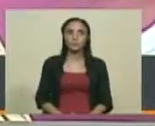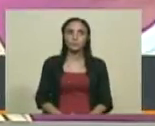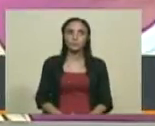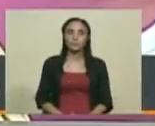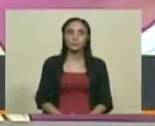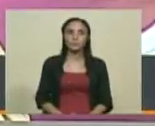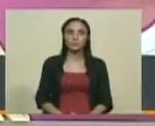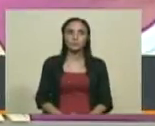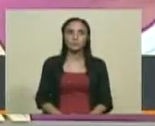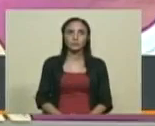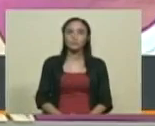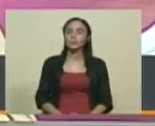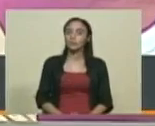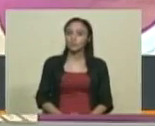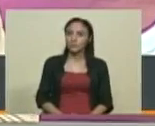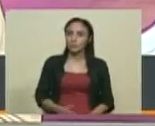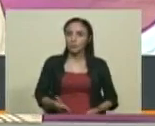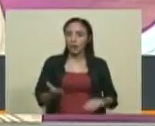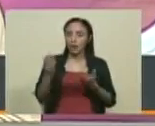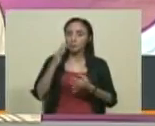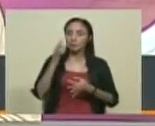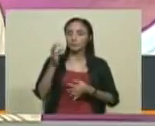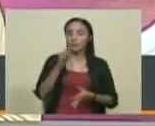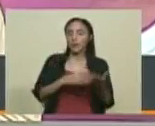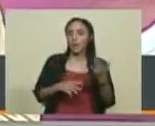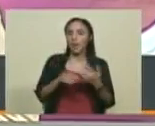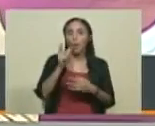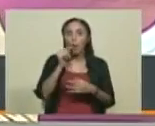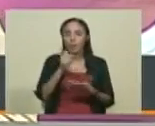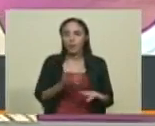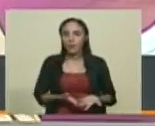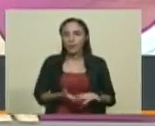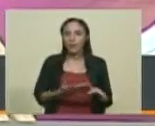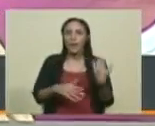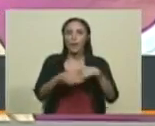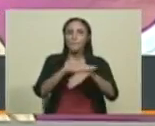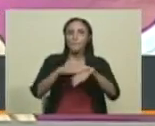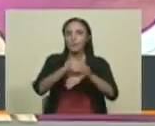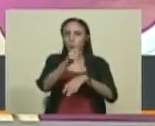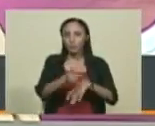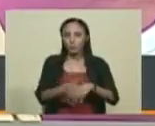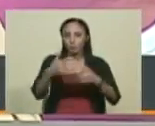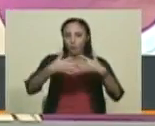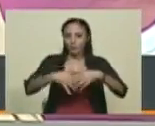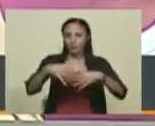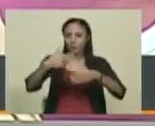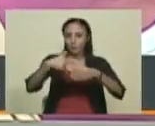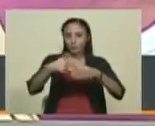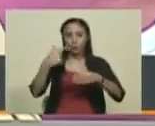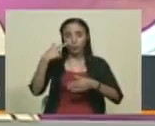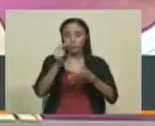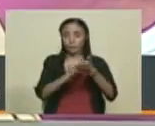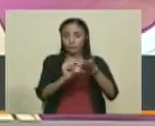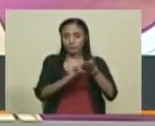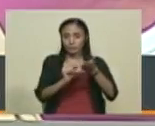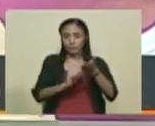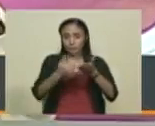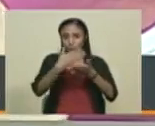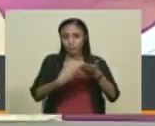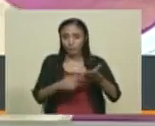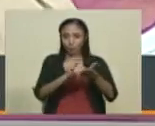presidente Manuel Quevedo ha tomado nota de todo el taller, de todas las instrucciones, nos dé un conjunto